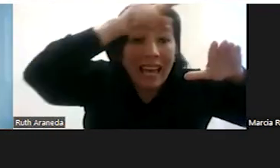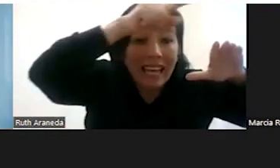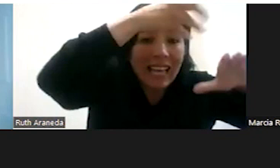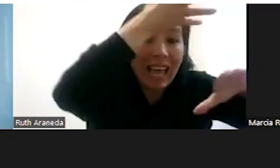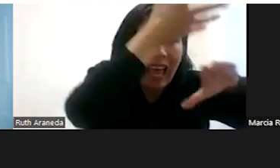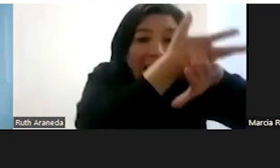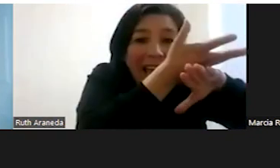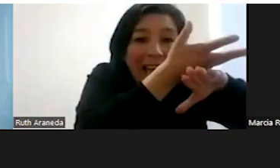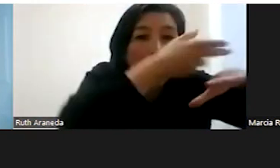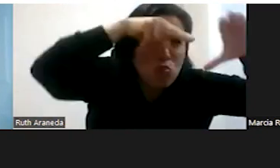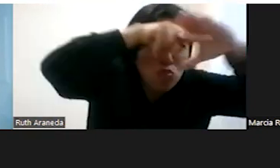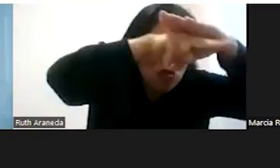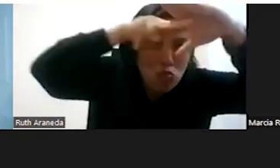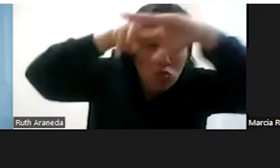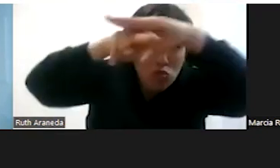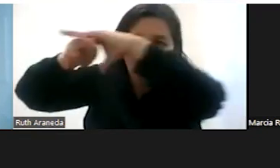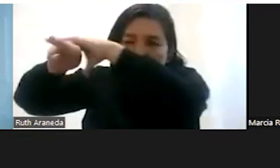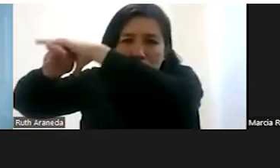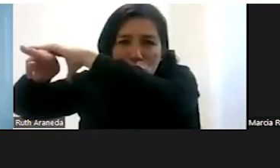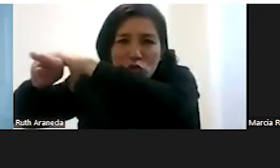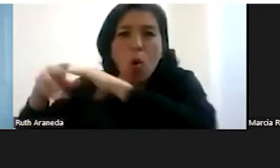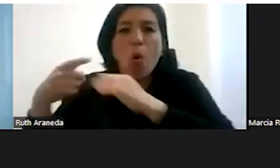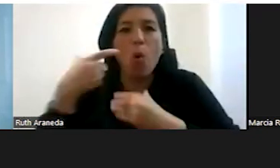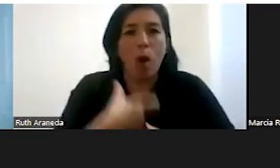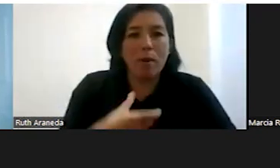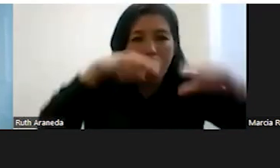están ubicados estos cuerpos.